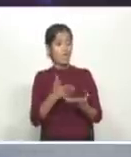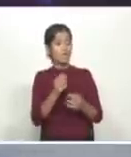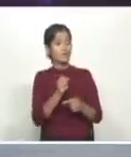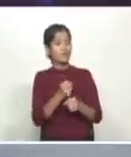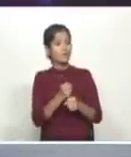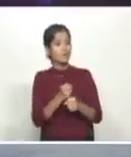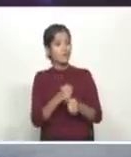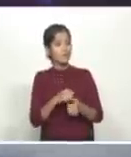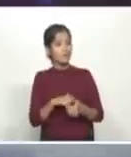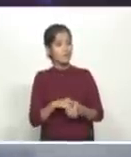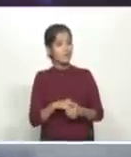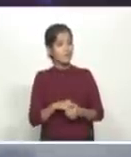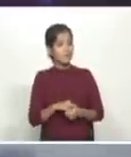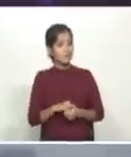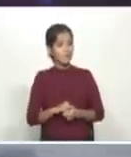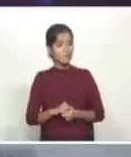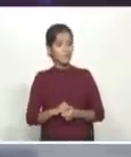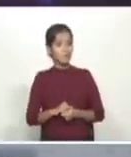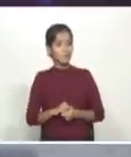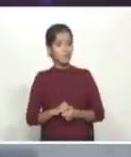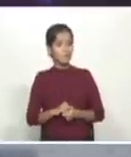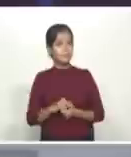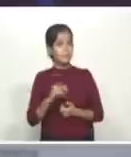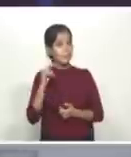Estaba enterrando la mudada de ropa.